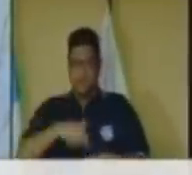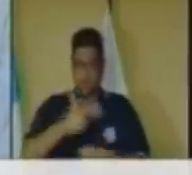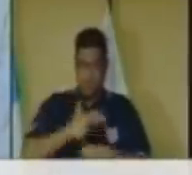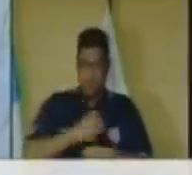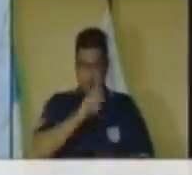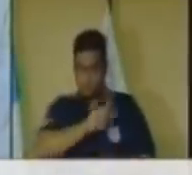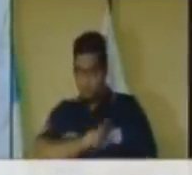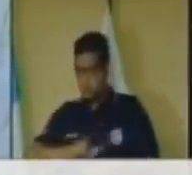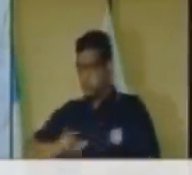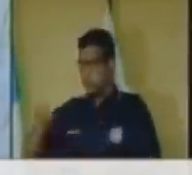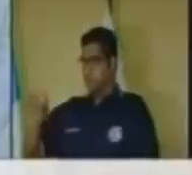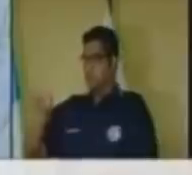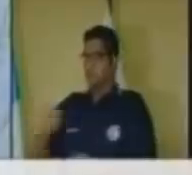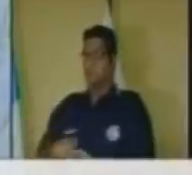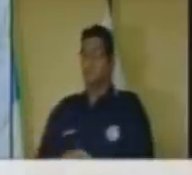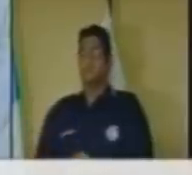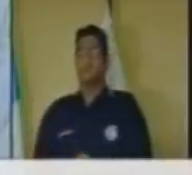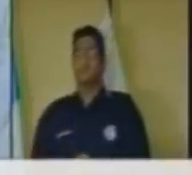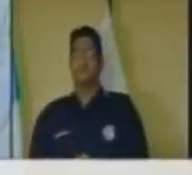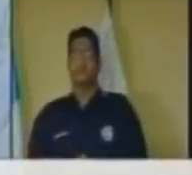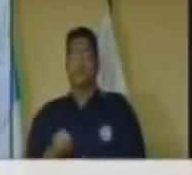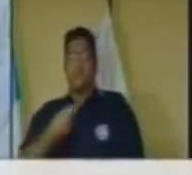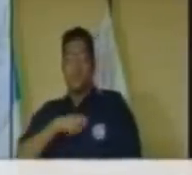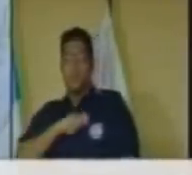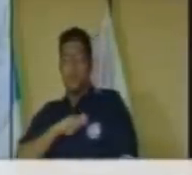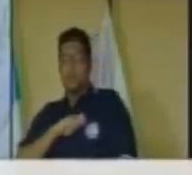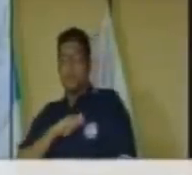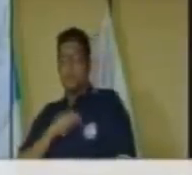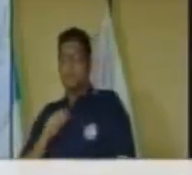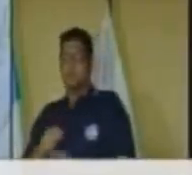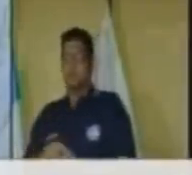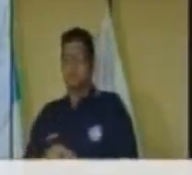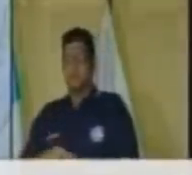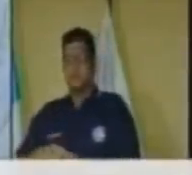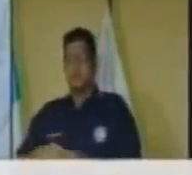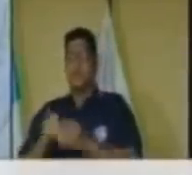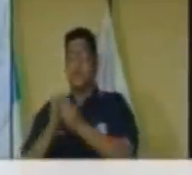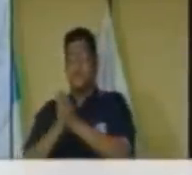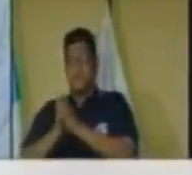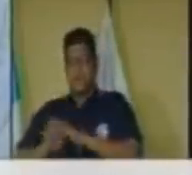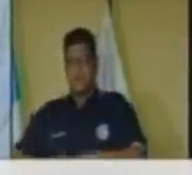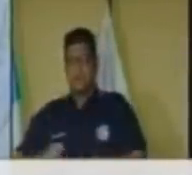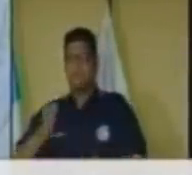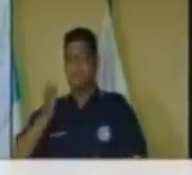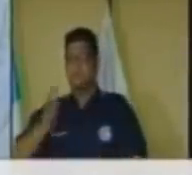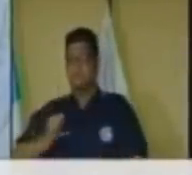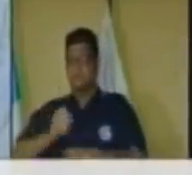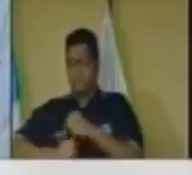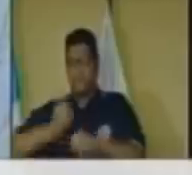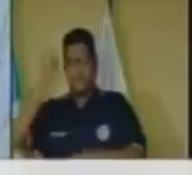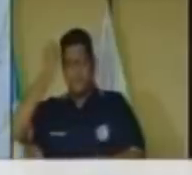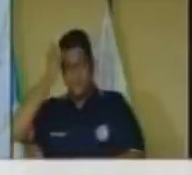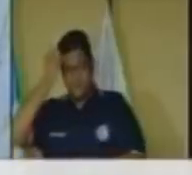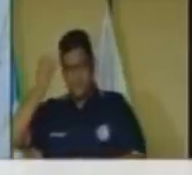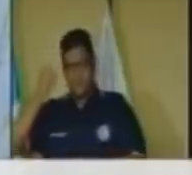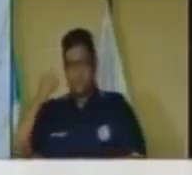de febrero de 2020 y llegaron el 25 de febrero a Madrid,